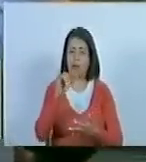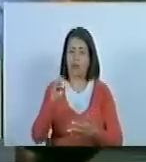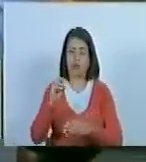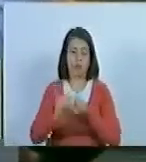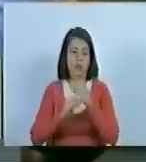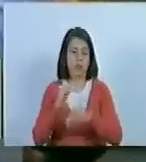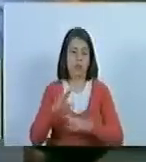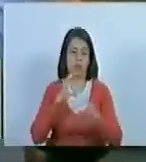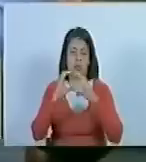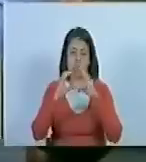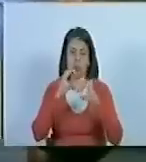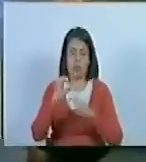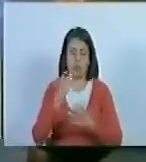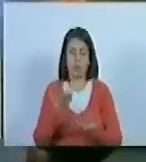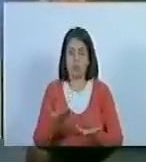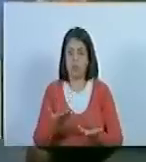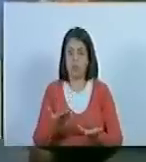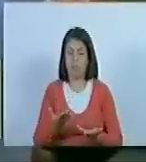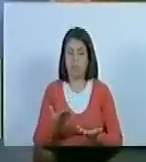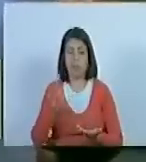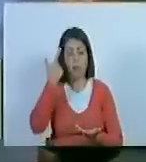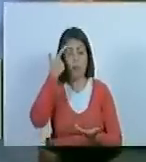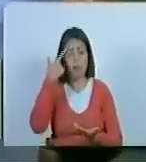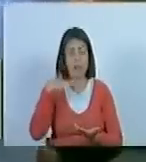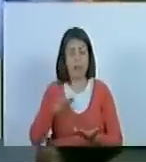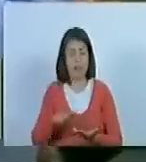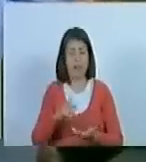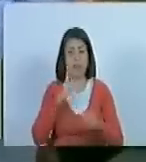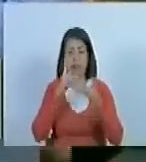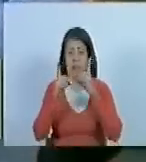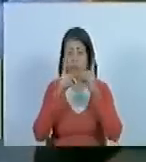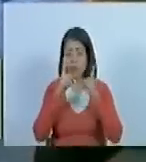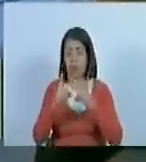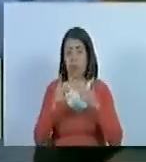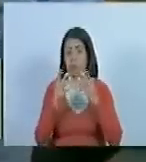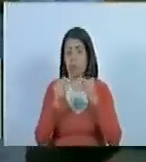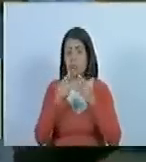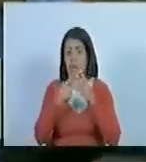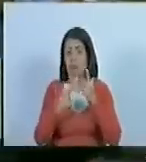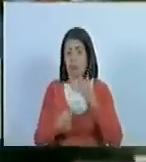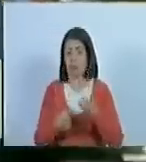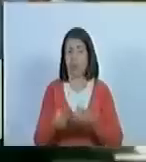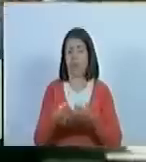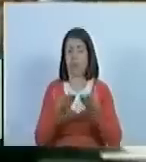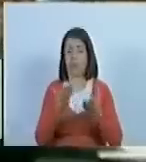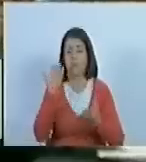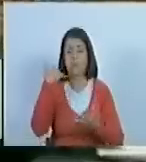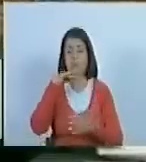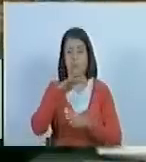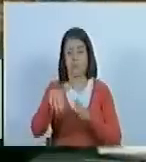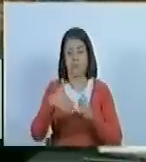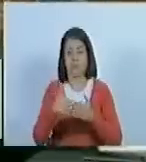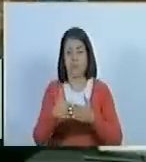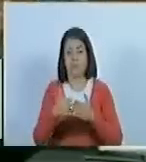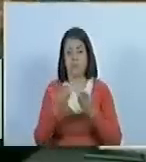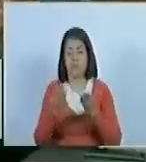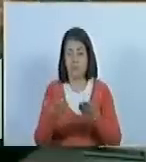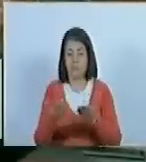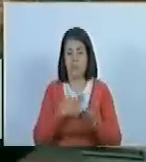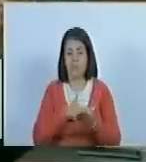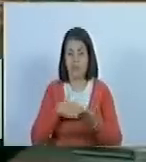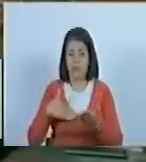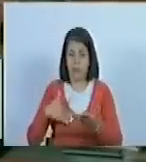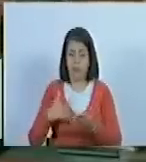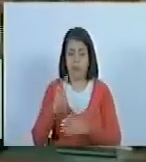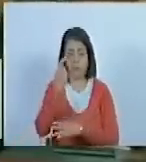¿Qué hacemos los comunicadores y las comunicadoras? Yo creo que esa es la discusión sustancial que tenemos que dar. A pesar de todo esto,